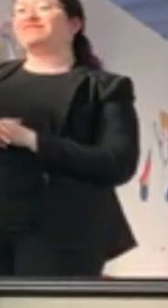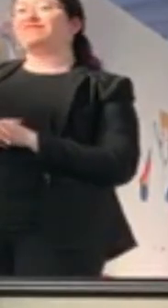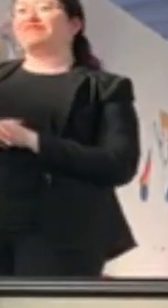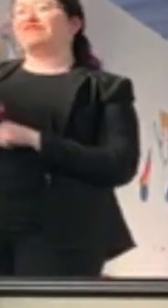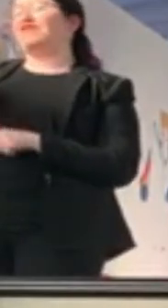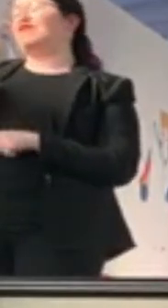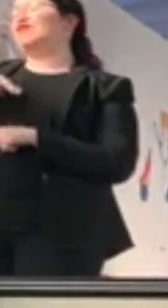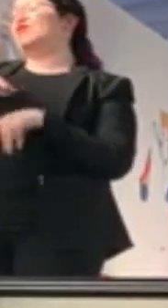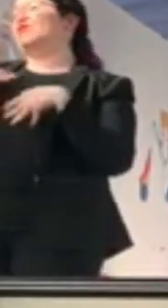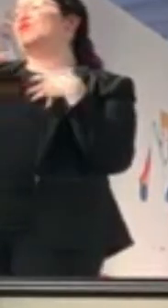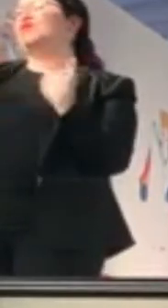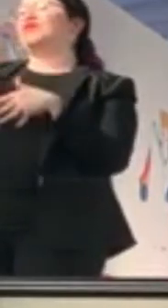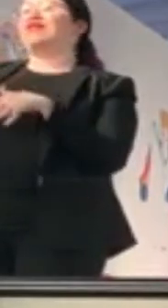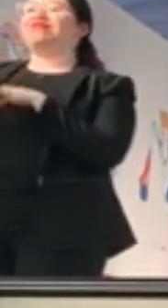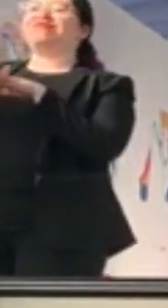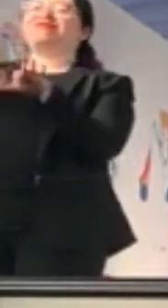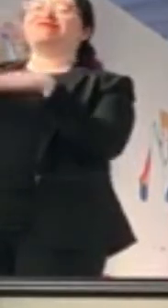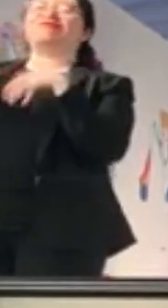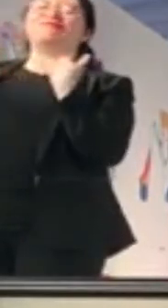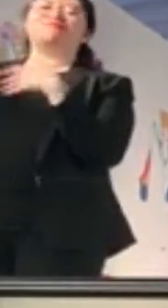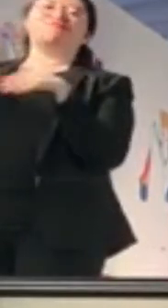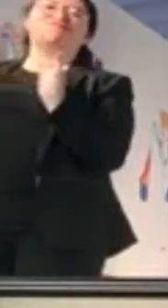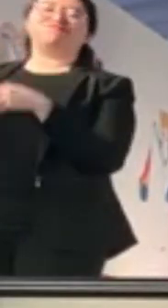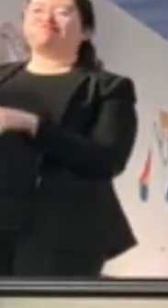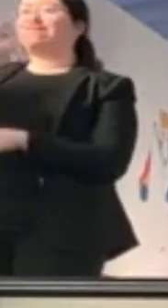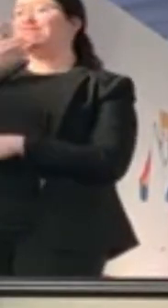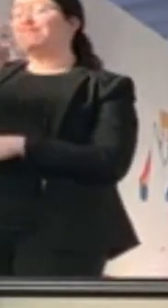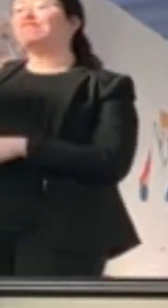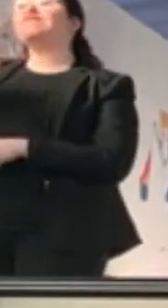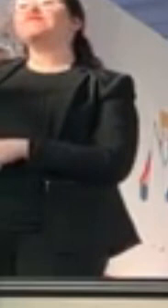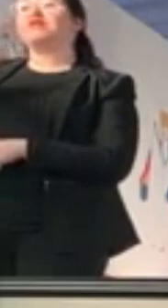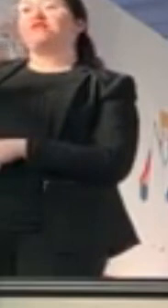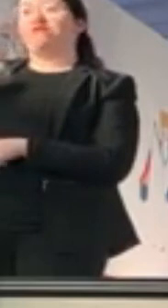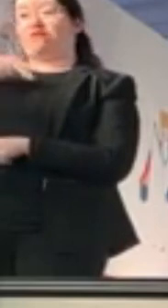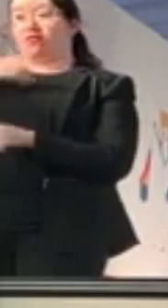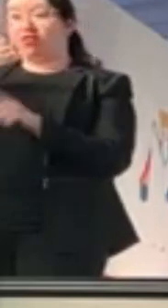Hemos hecho cosas extraordinarias, pero no estamos aquí para eso, estamos aquí para